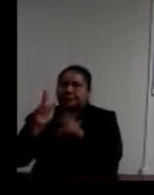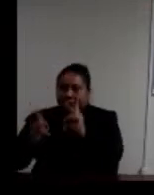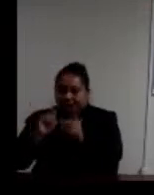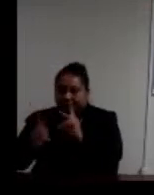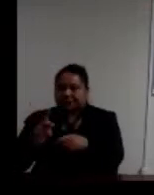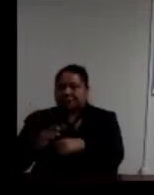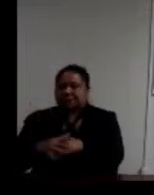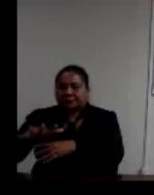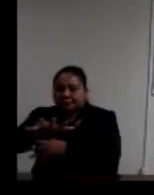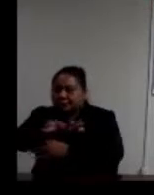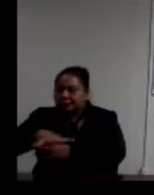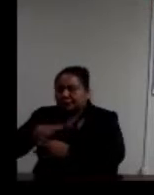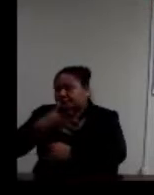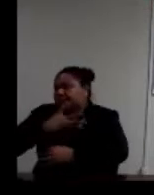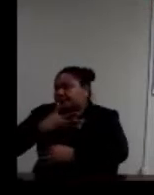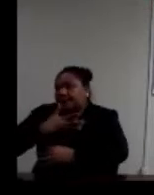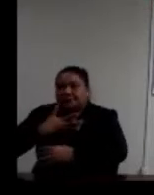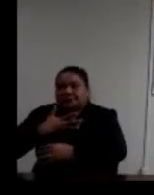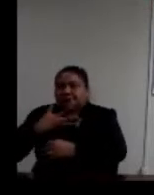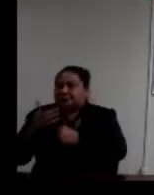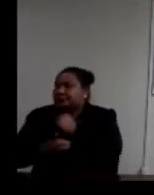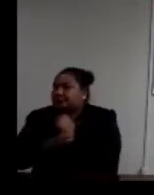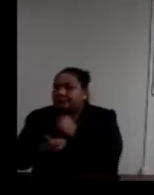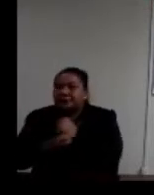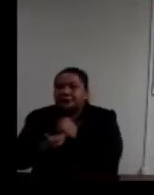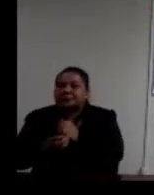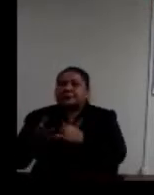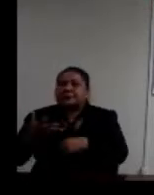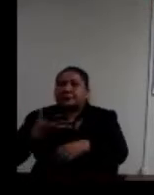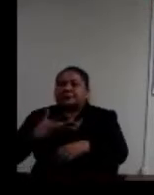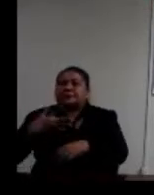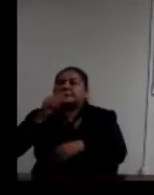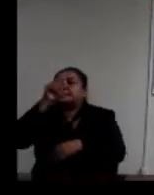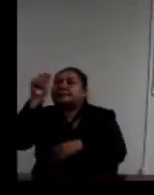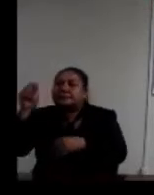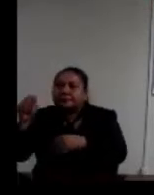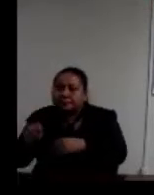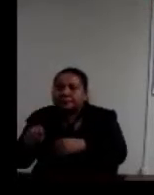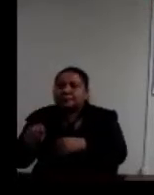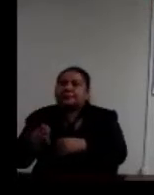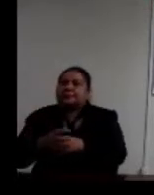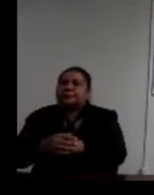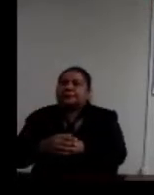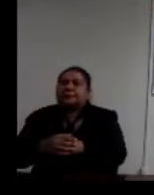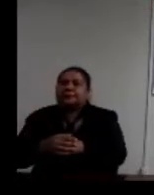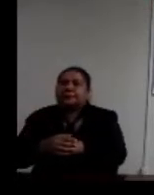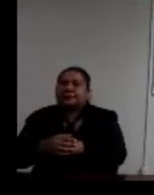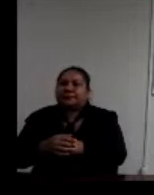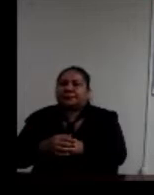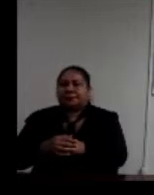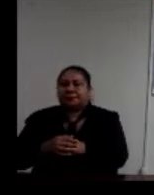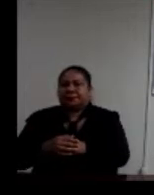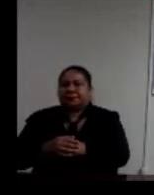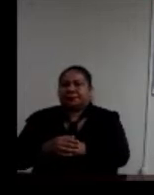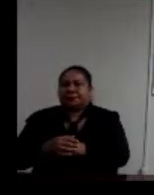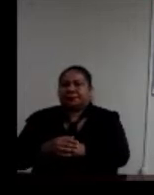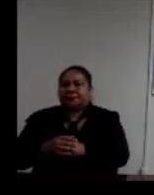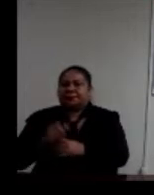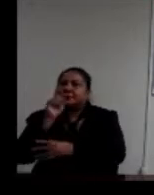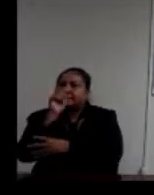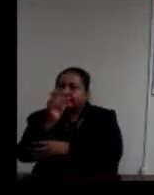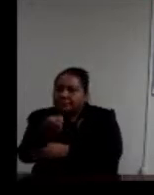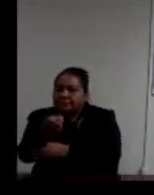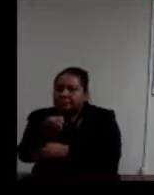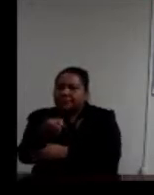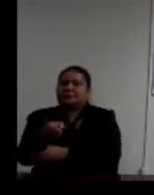base unicausal, por eso existe una teoría que se llama la hipótesis multifactorial. ¿Qué significa?